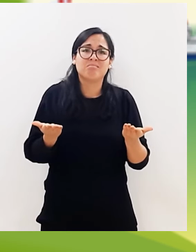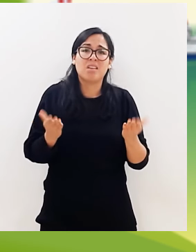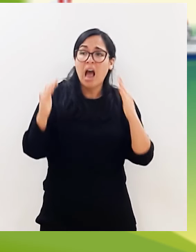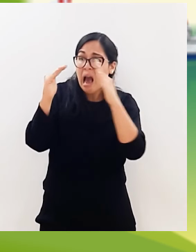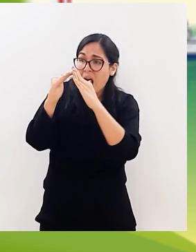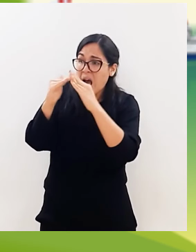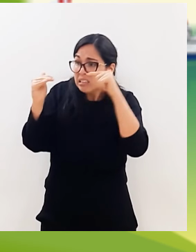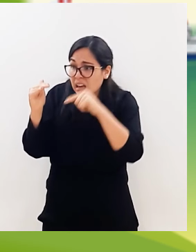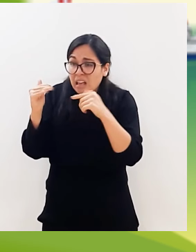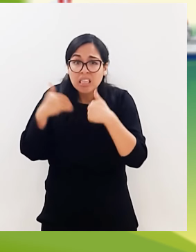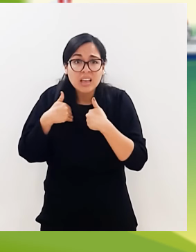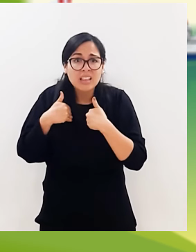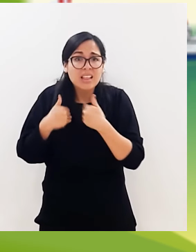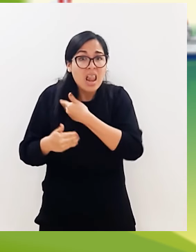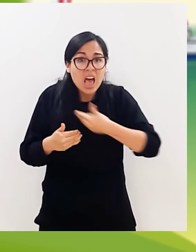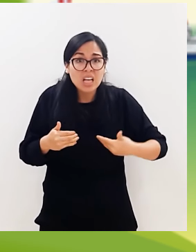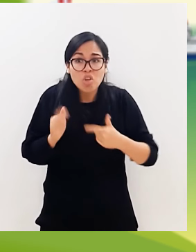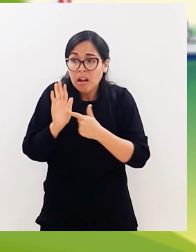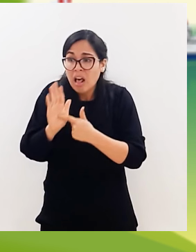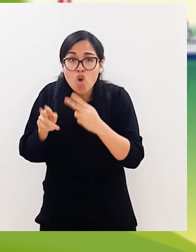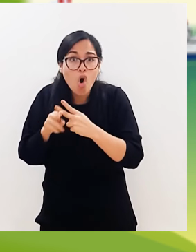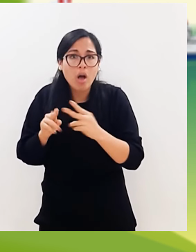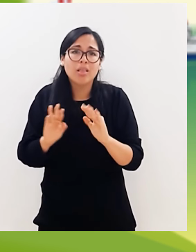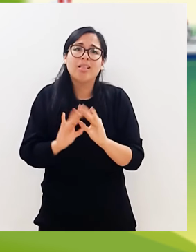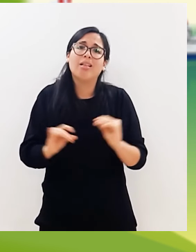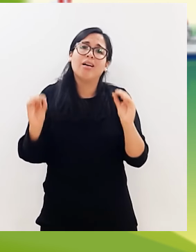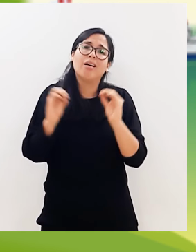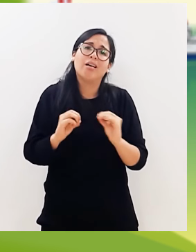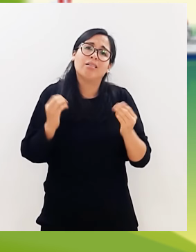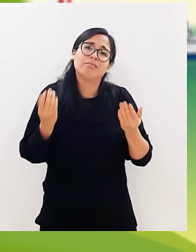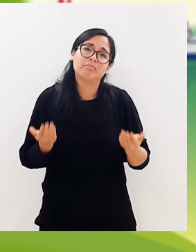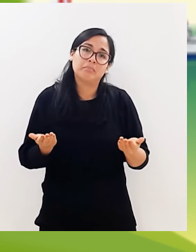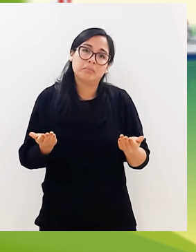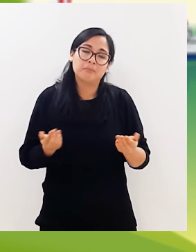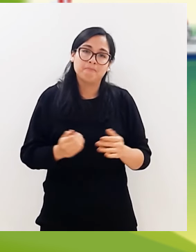disponen de un hogar O una nacionalidad